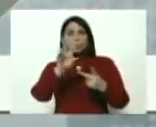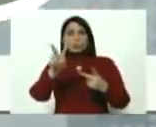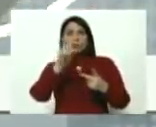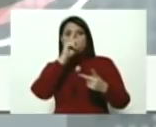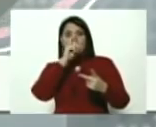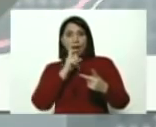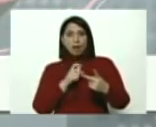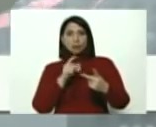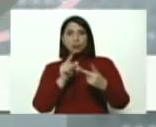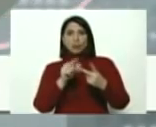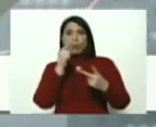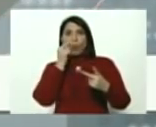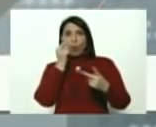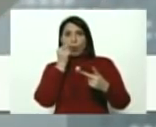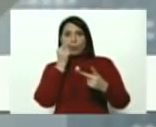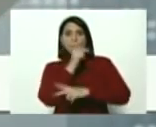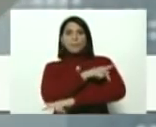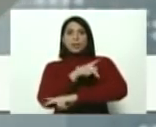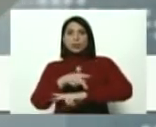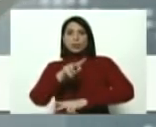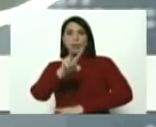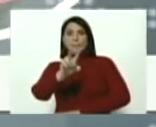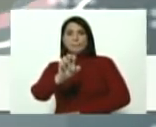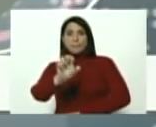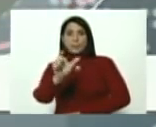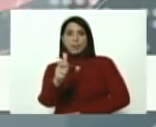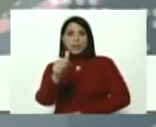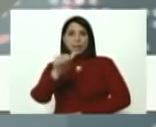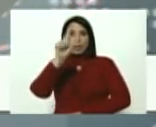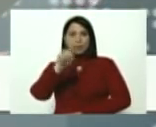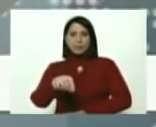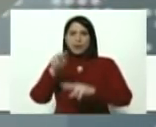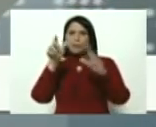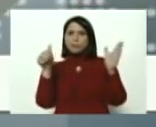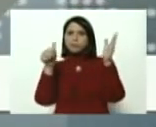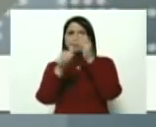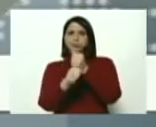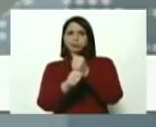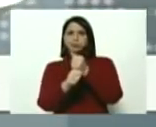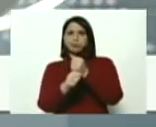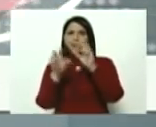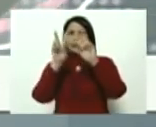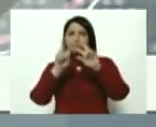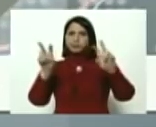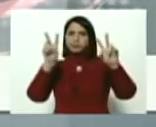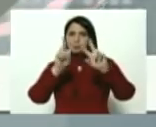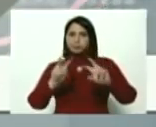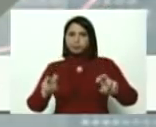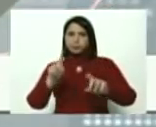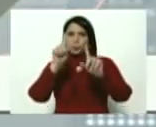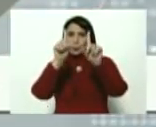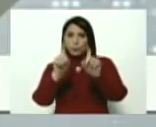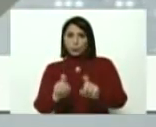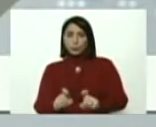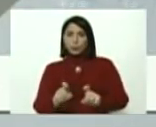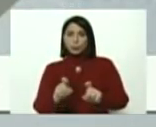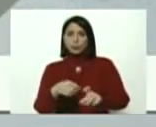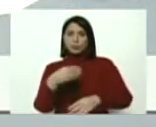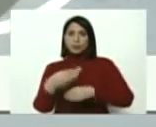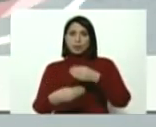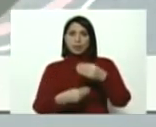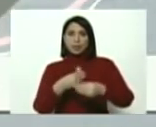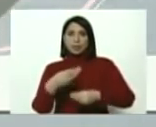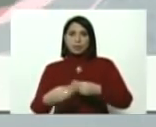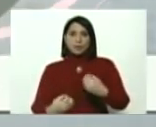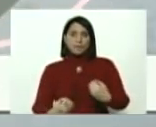edad, también de la parroquia La Vega, fue captado también en la consulta del hospital centinela y se determinó por